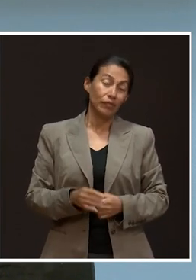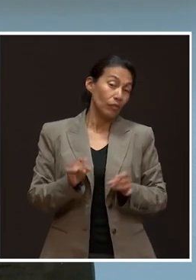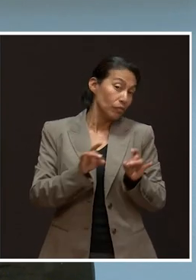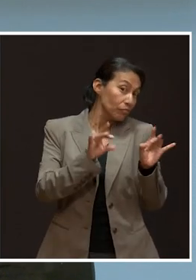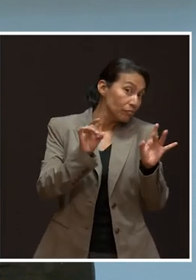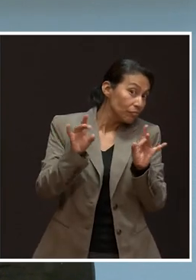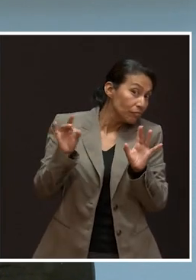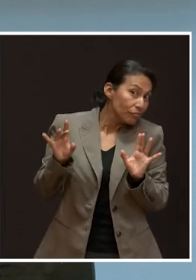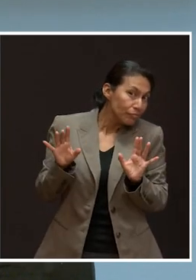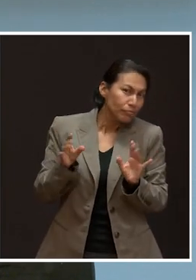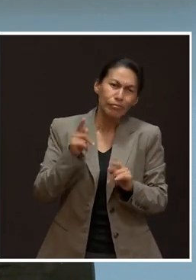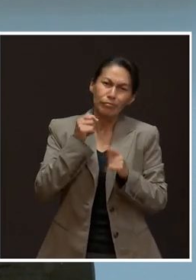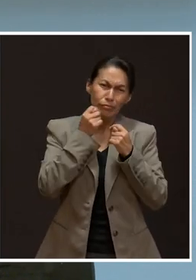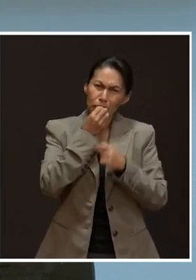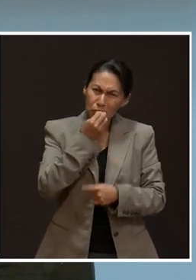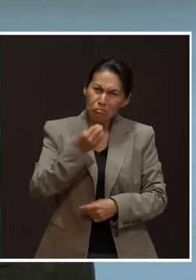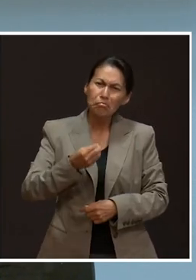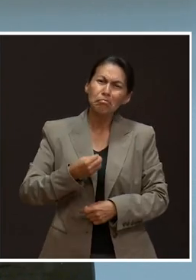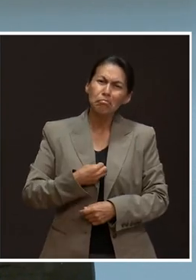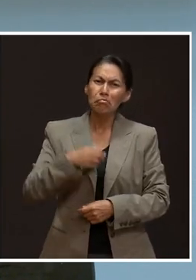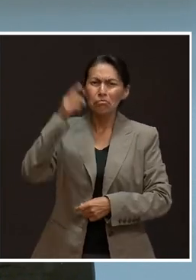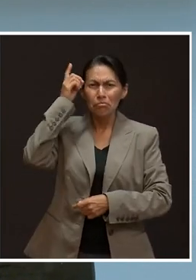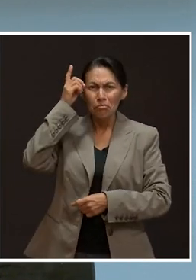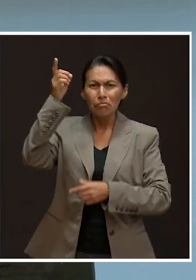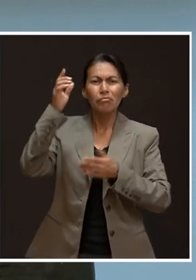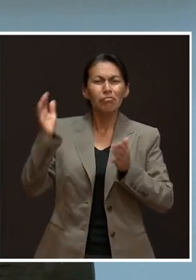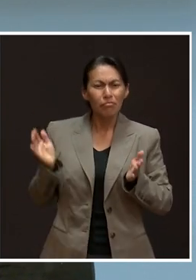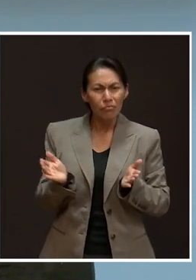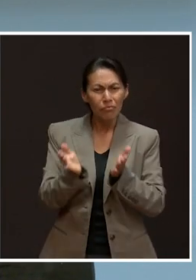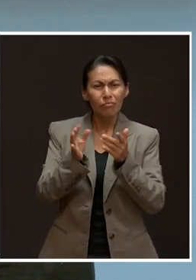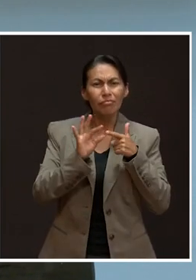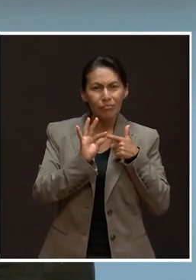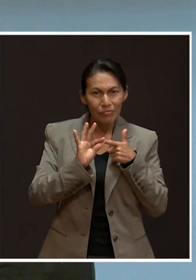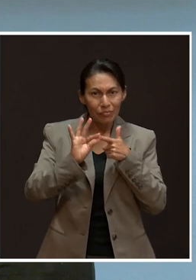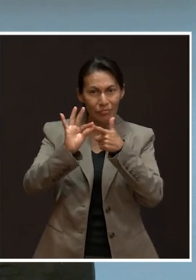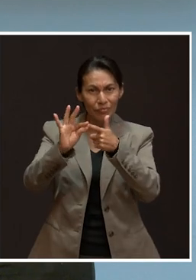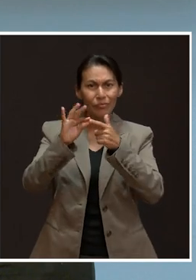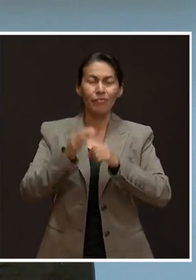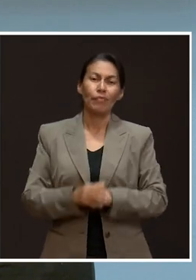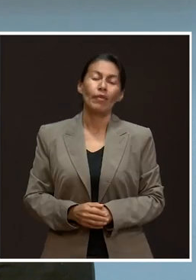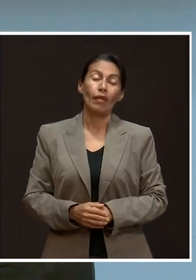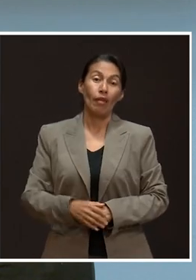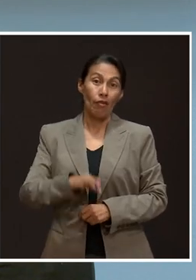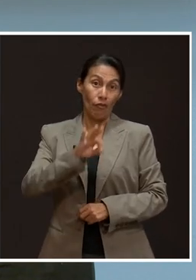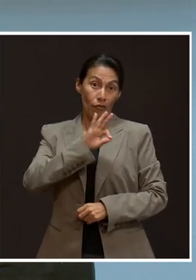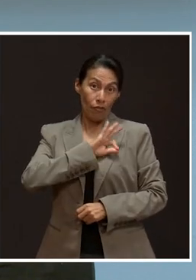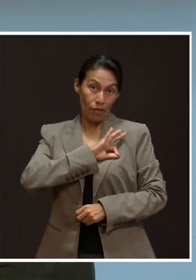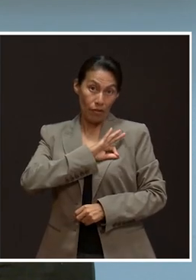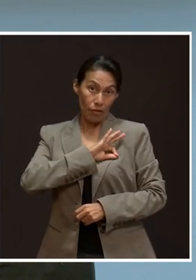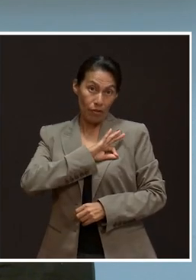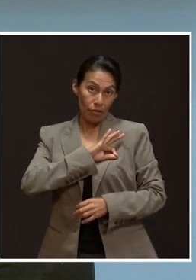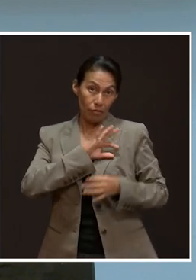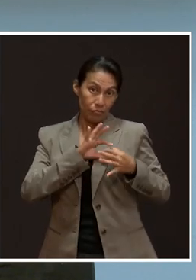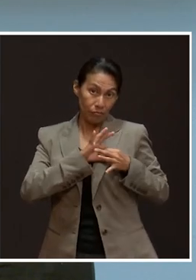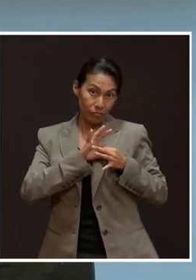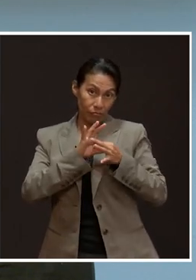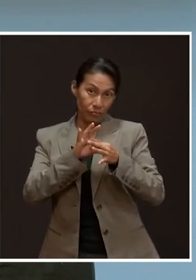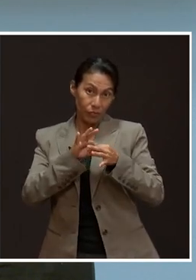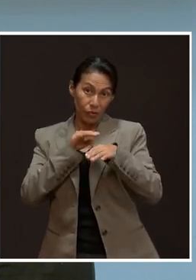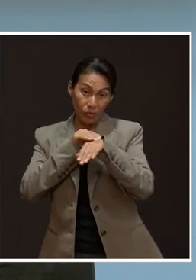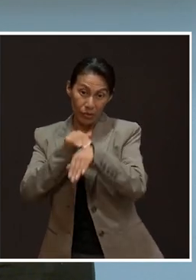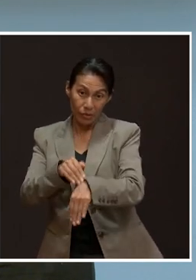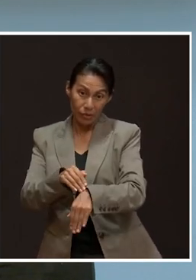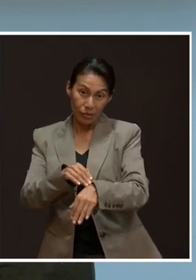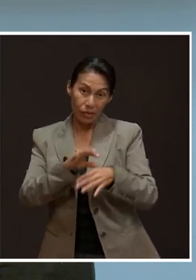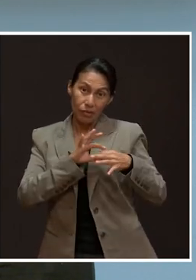situación que vivas. Y es que la fe va añadida a la obediencia porque